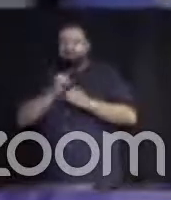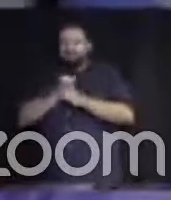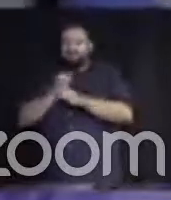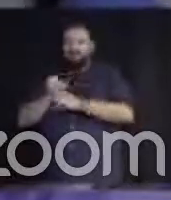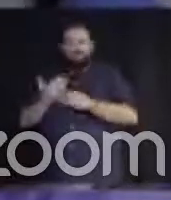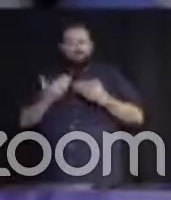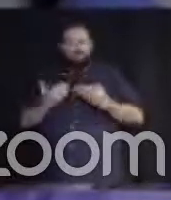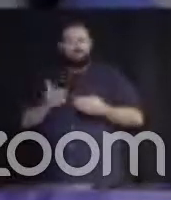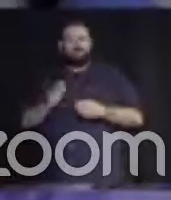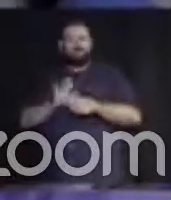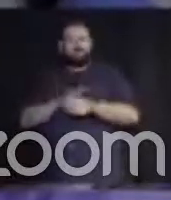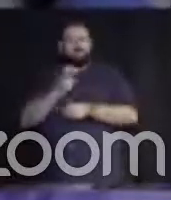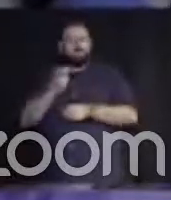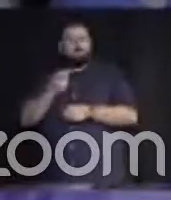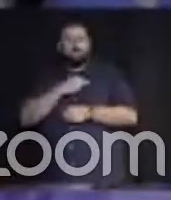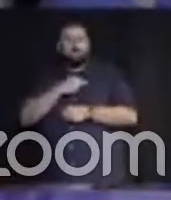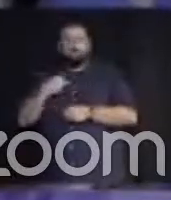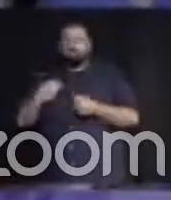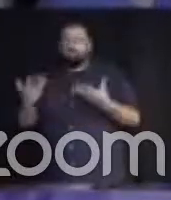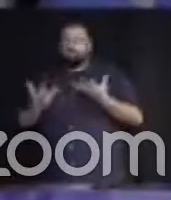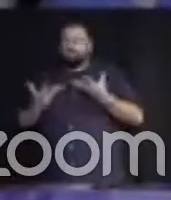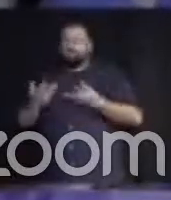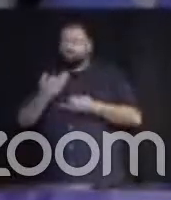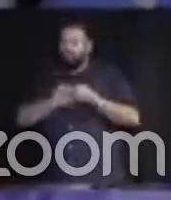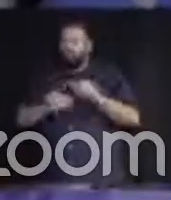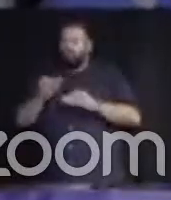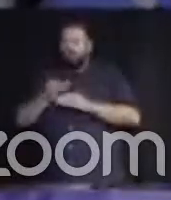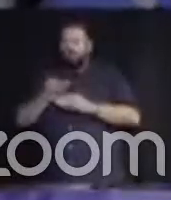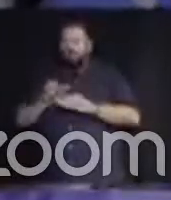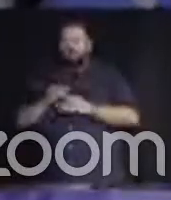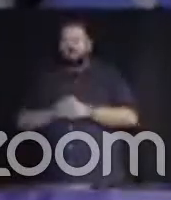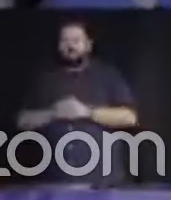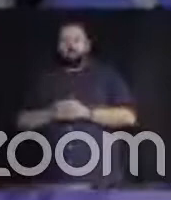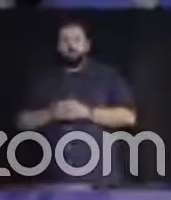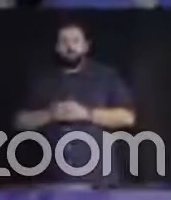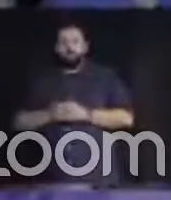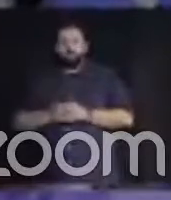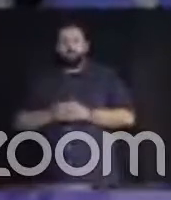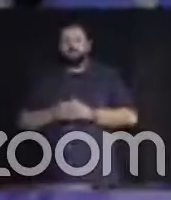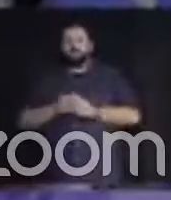y pues es lo que hacemos básicamente.